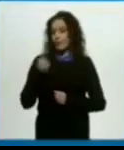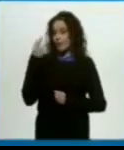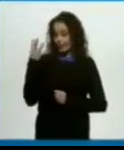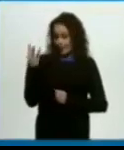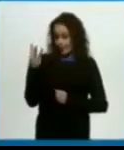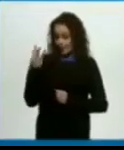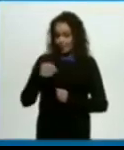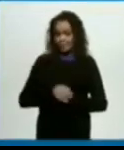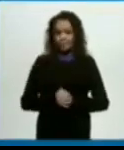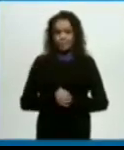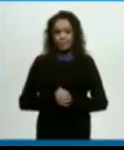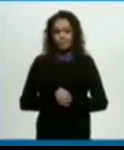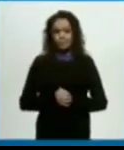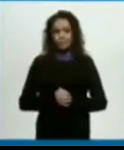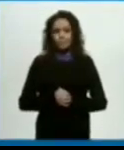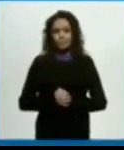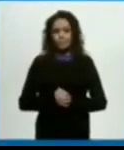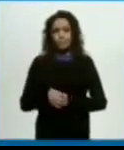tres,